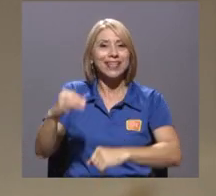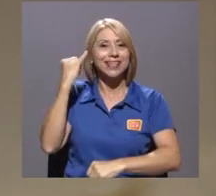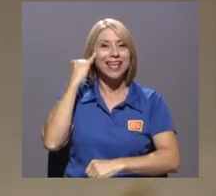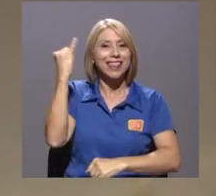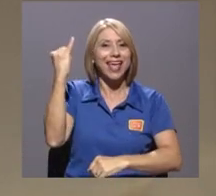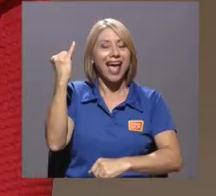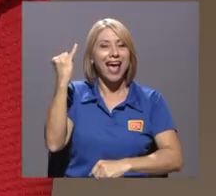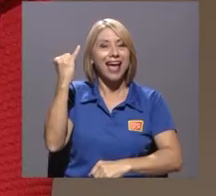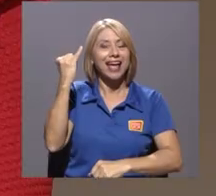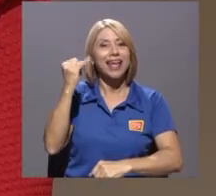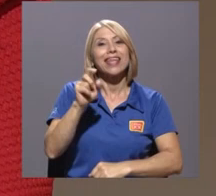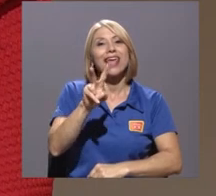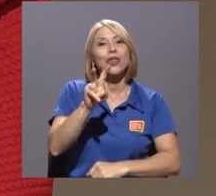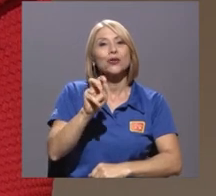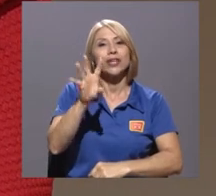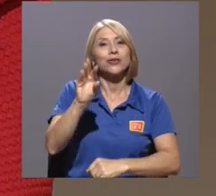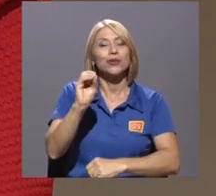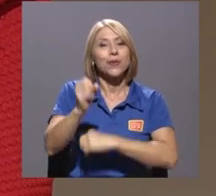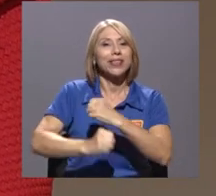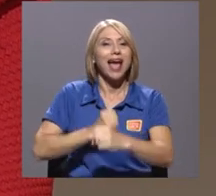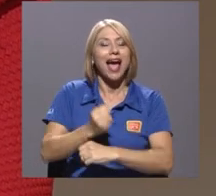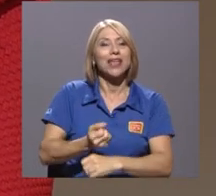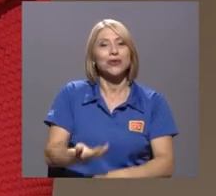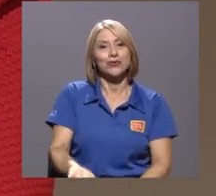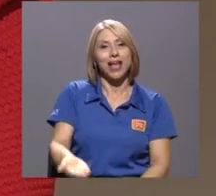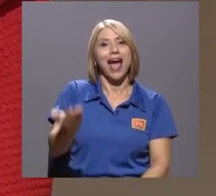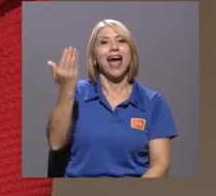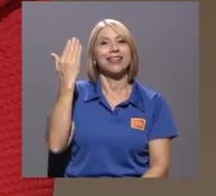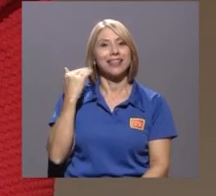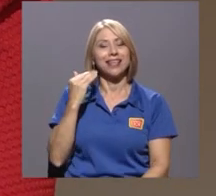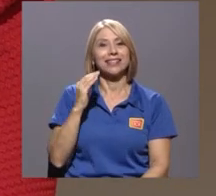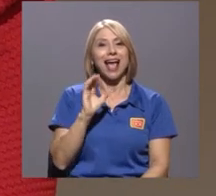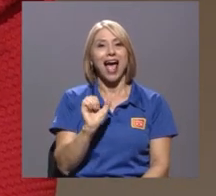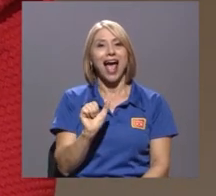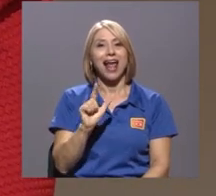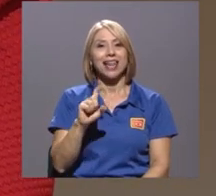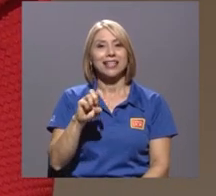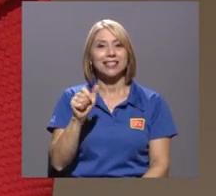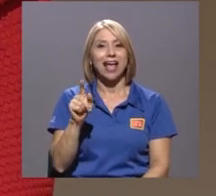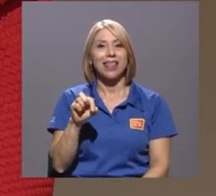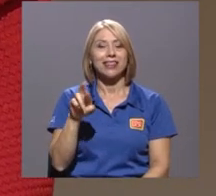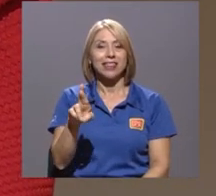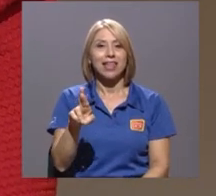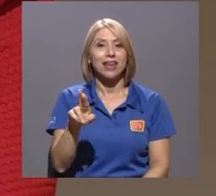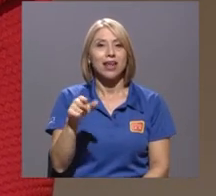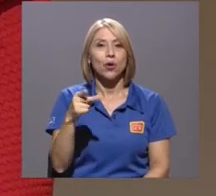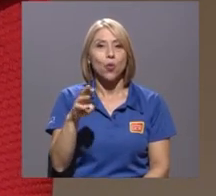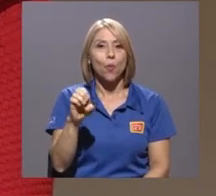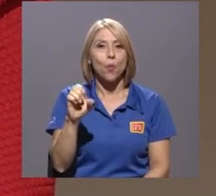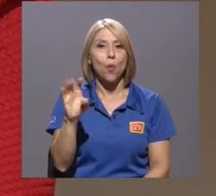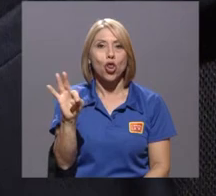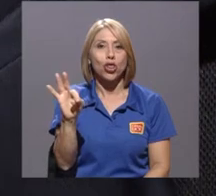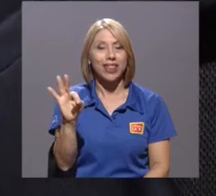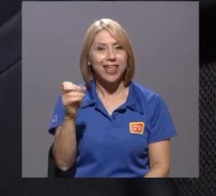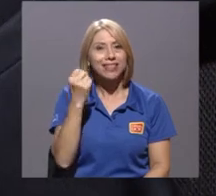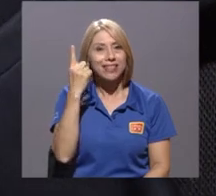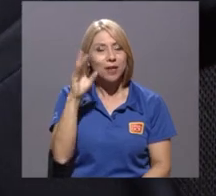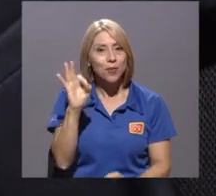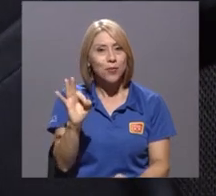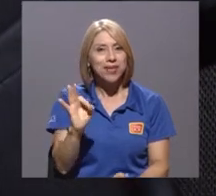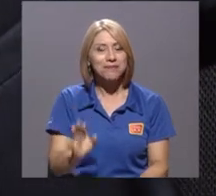antes humble entender alexander von humboldt entendía muy bien pienso